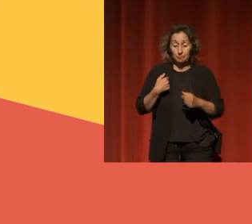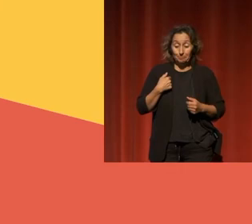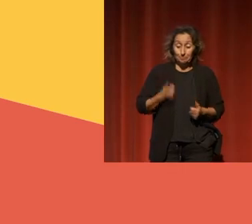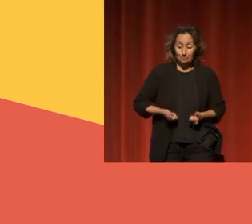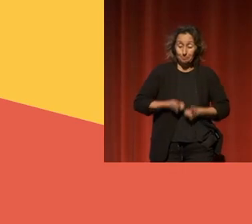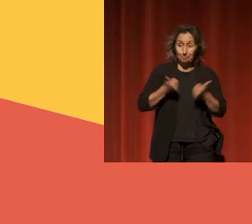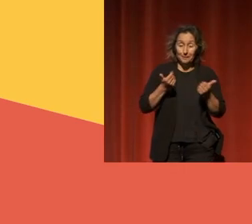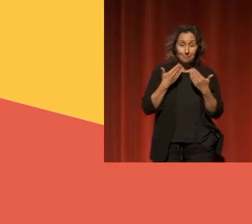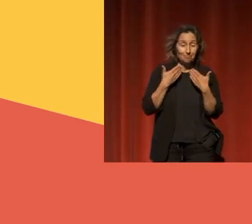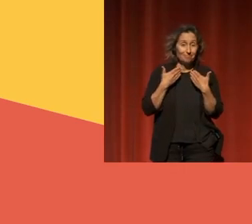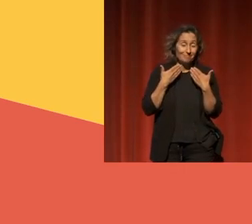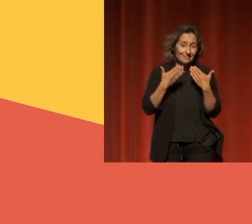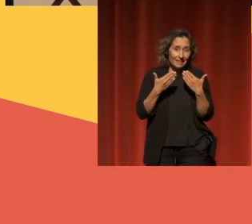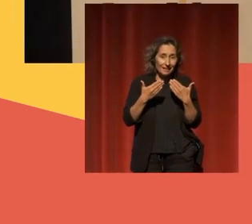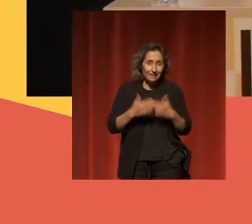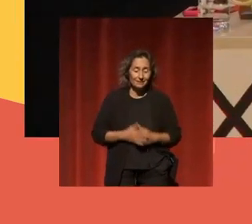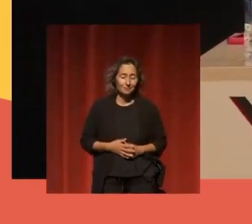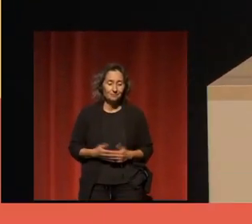parte Muchas